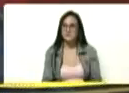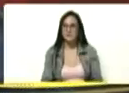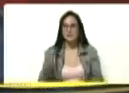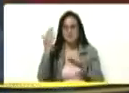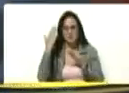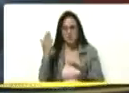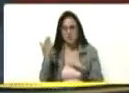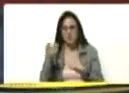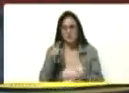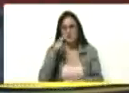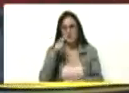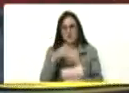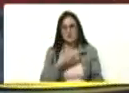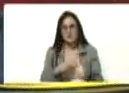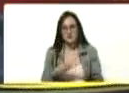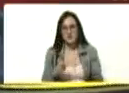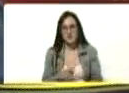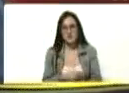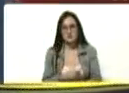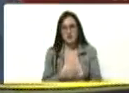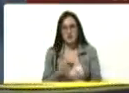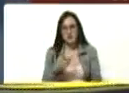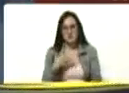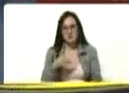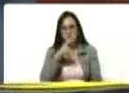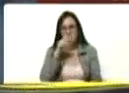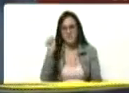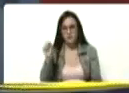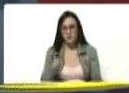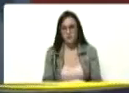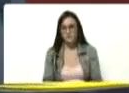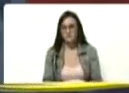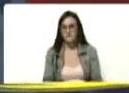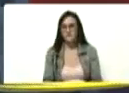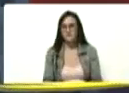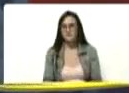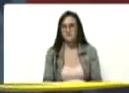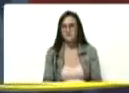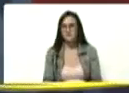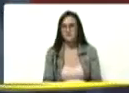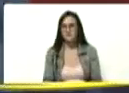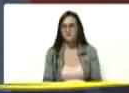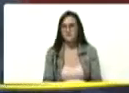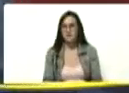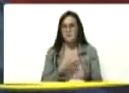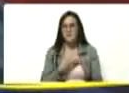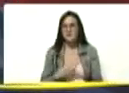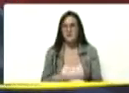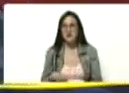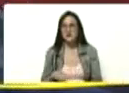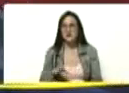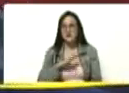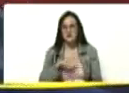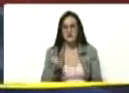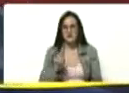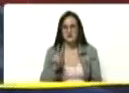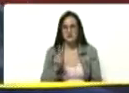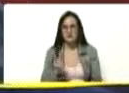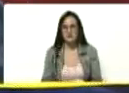presidentes, al hermano Nicolás Maduro, presidente de la República Bolivariana de